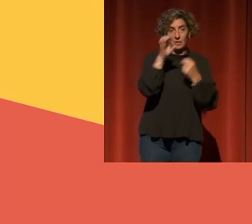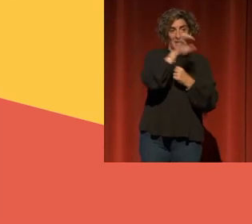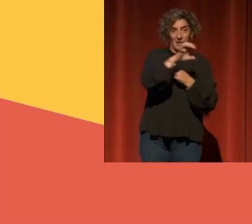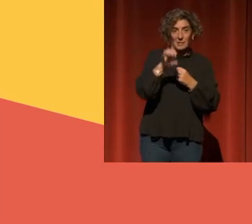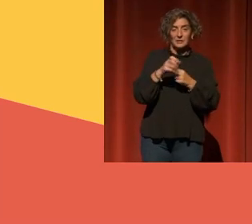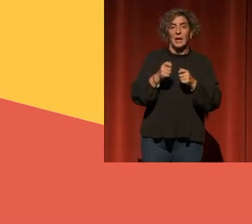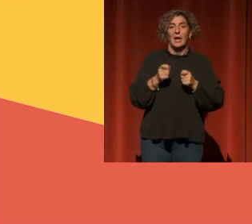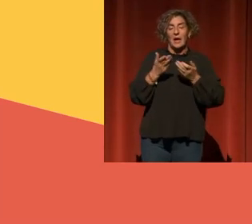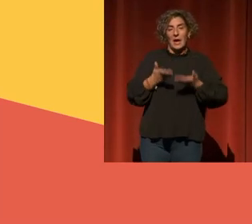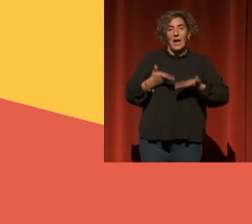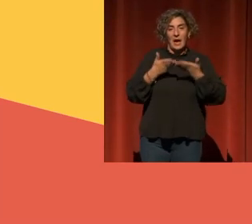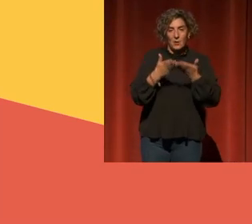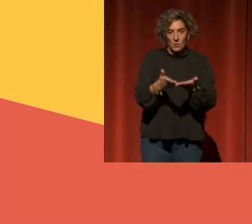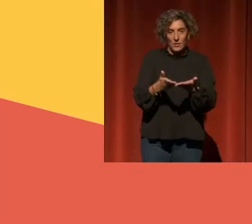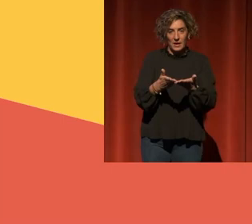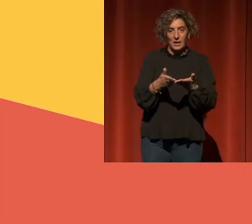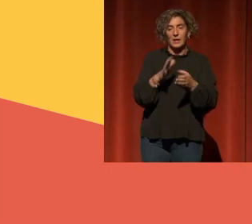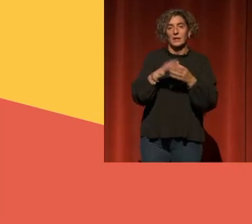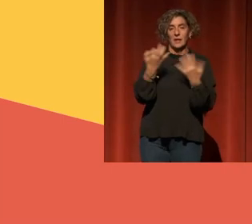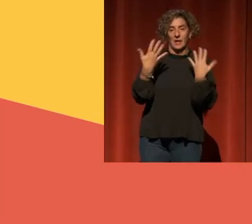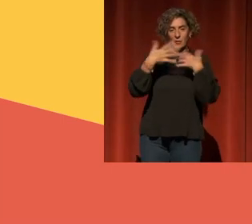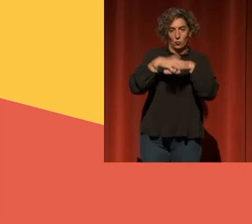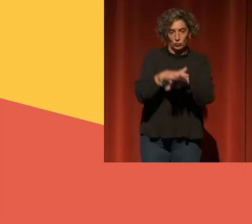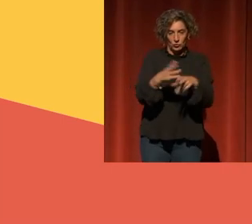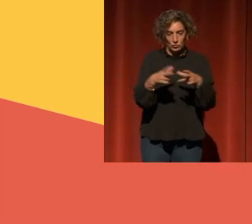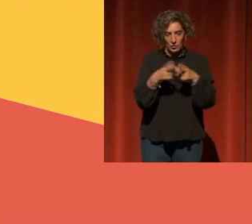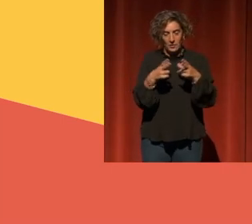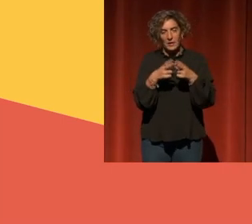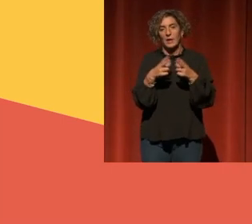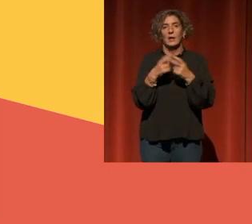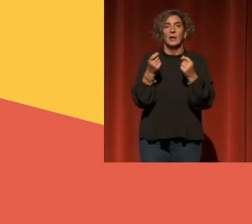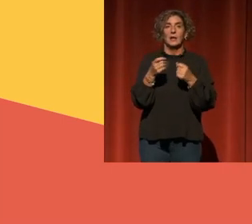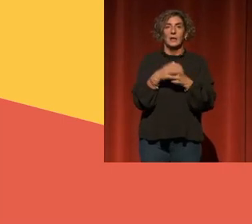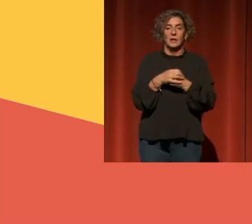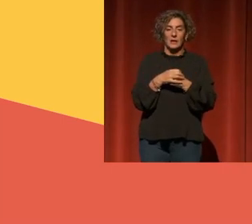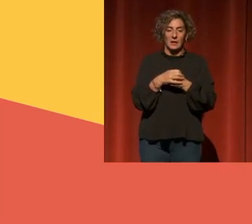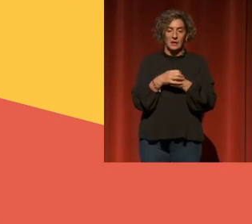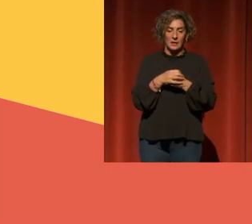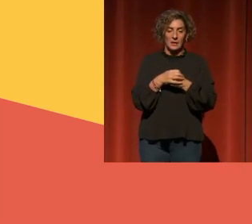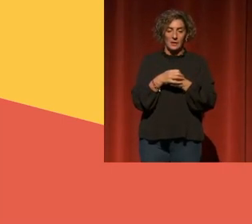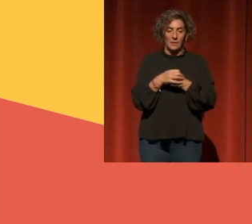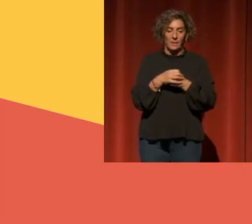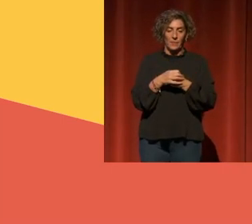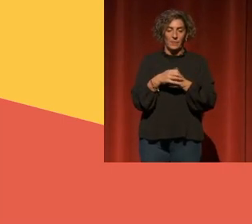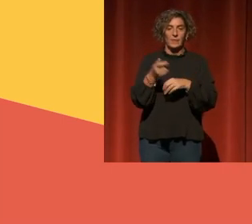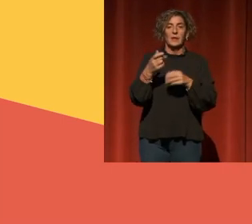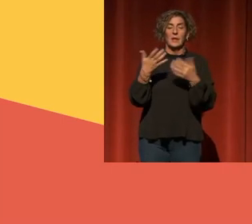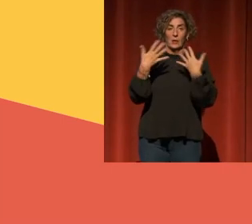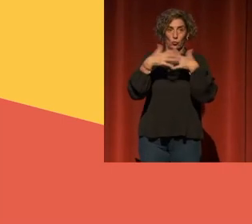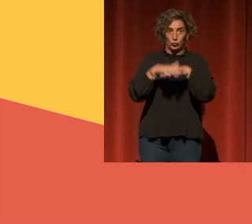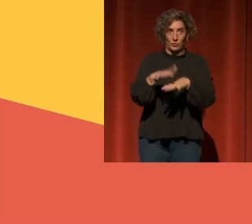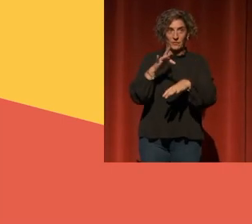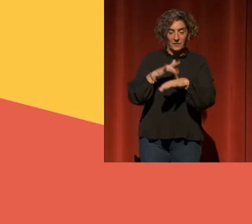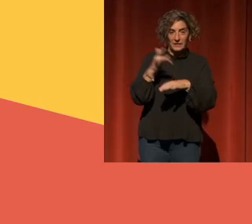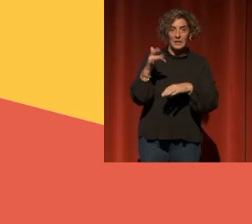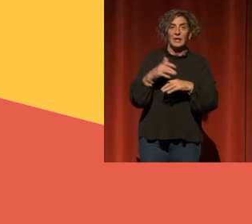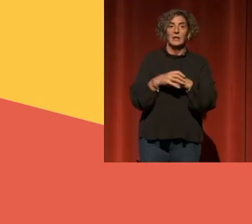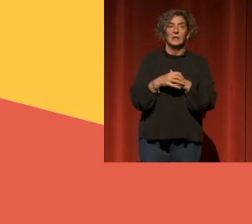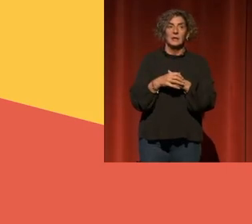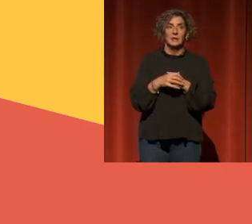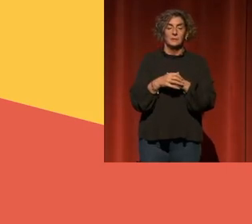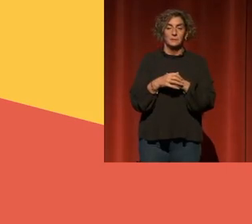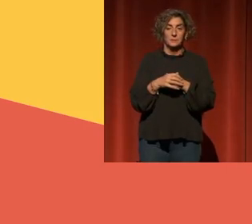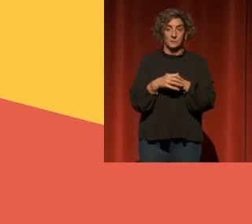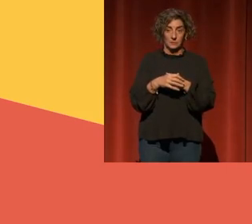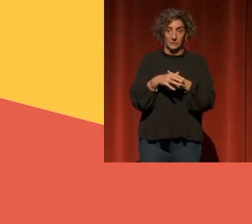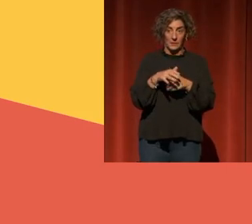fomentar la inclusión social la inclusión digital y lo que no es menos el aprendizaje permanente Pues